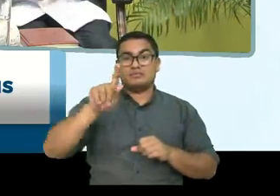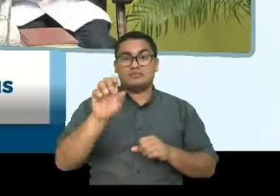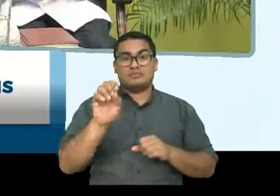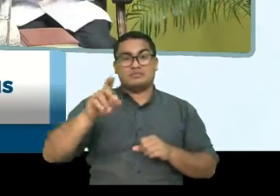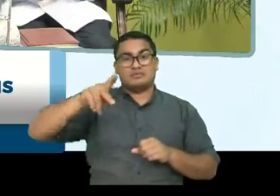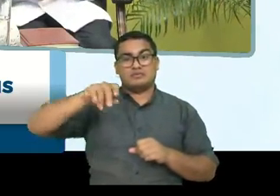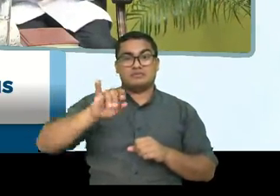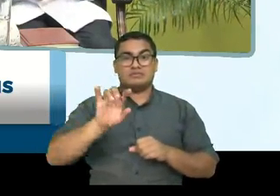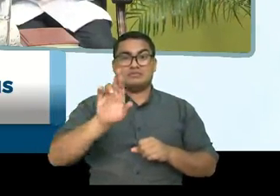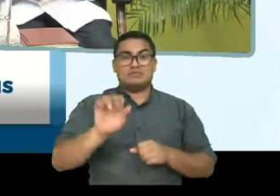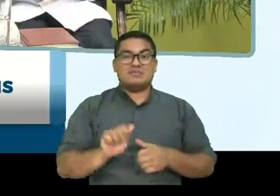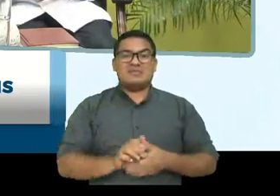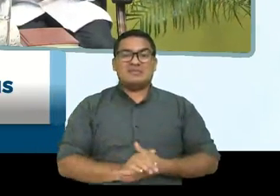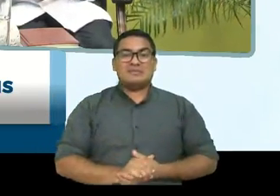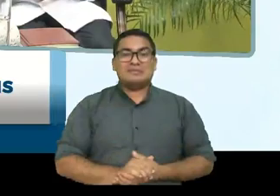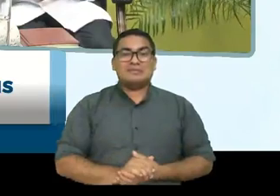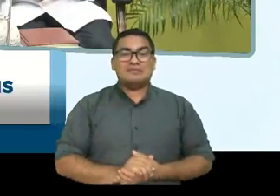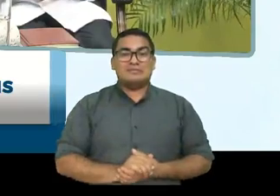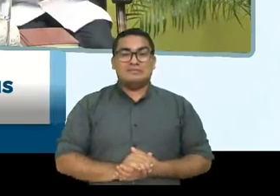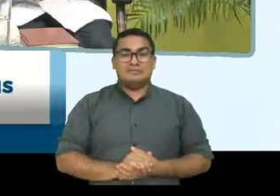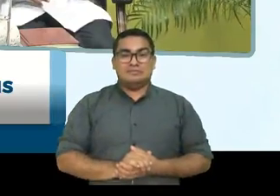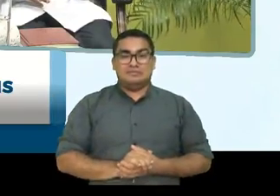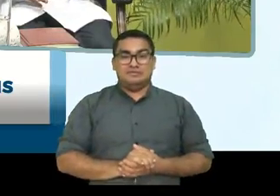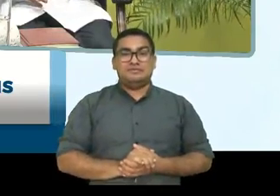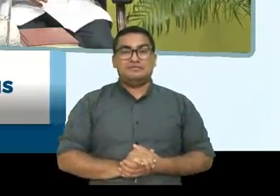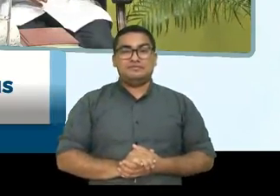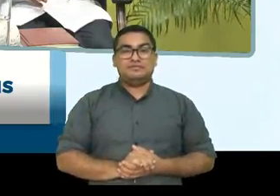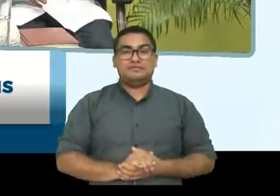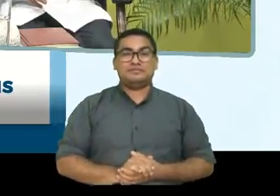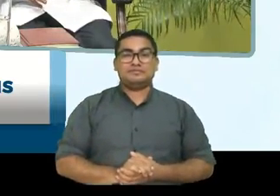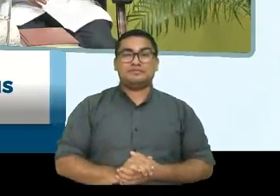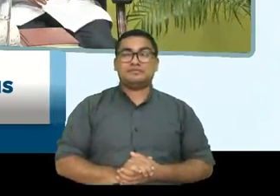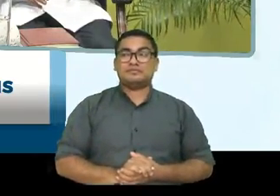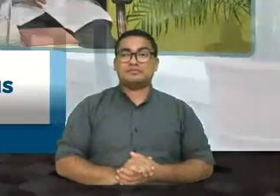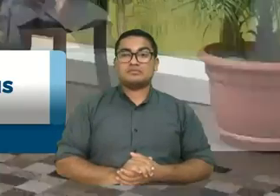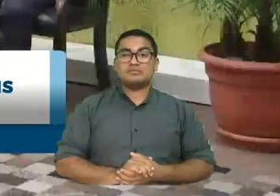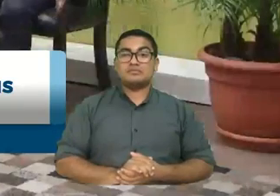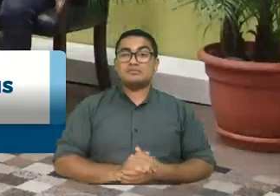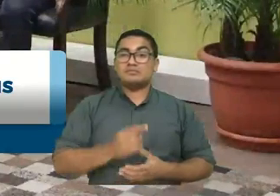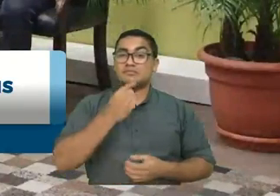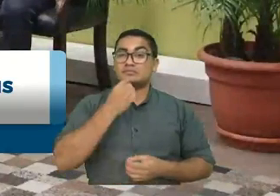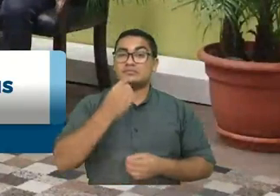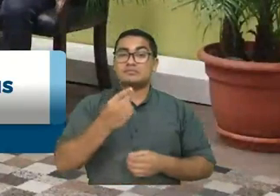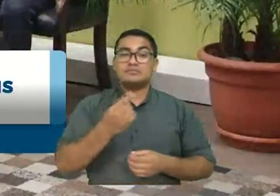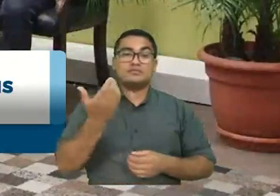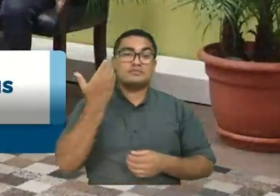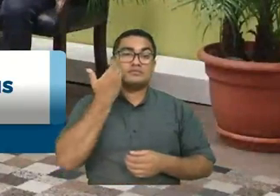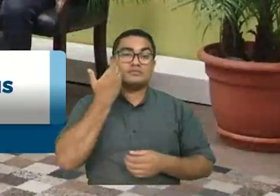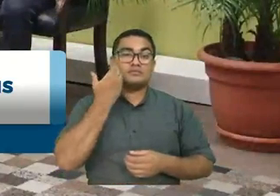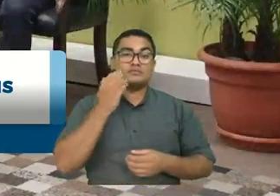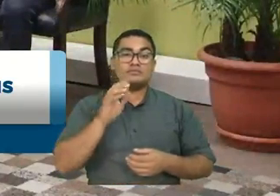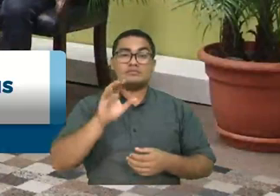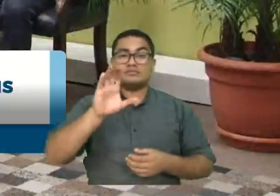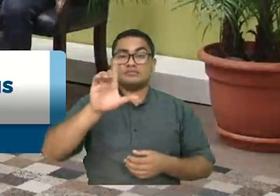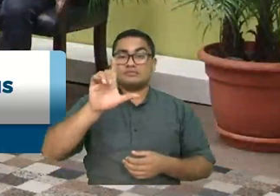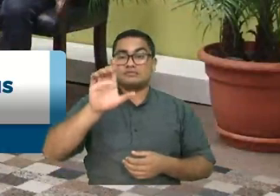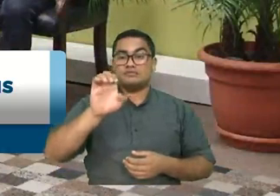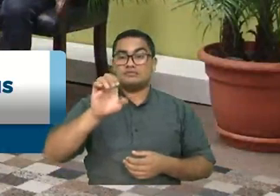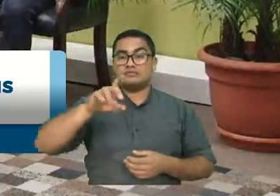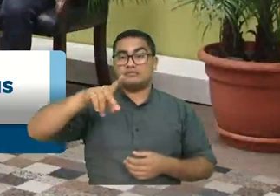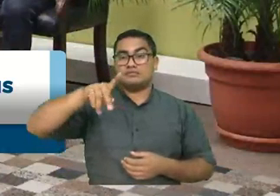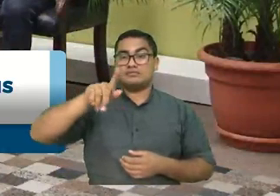enfermedad. Bueno, aquí se involucra el agente etiológico, ¿verdad?, que es una bacteria. Y